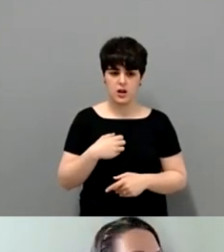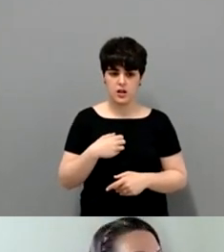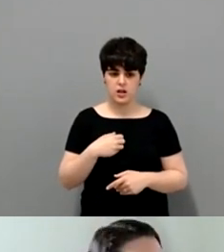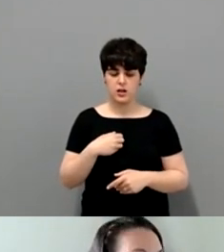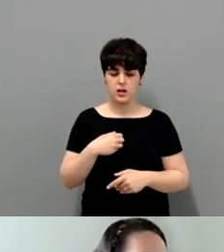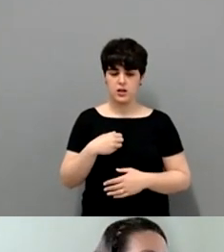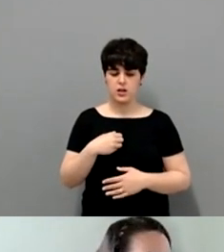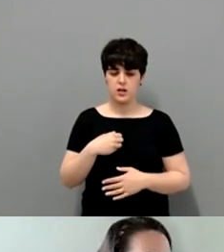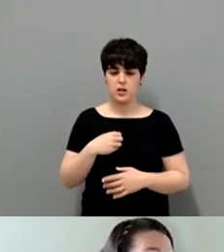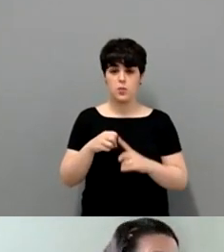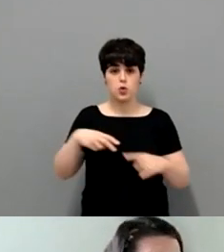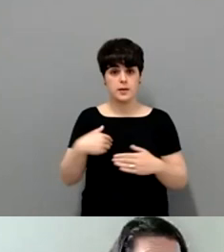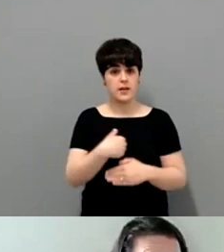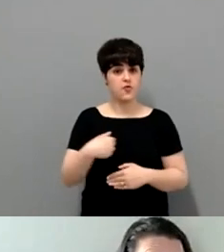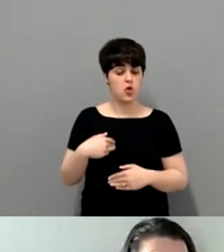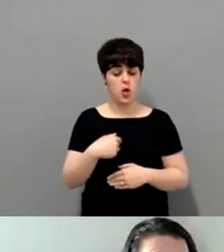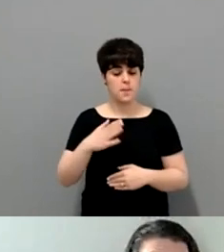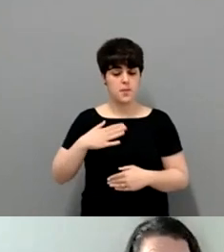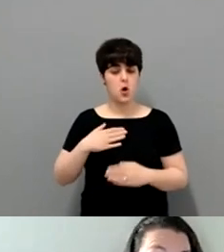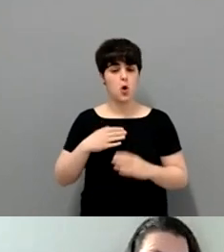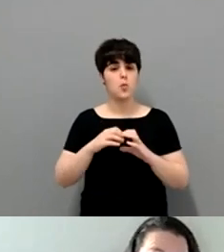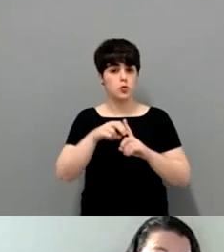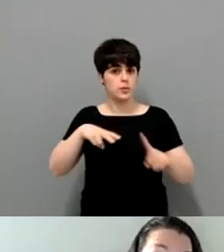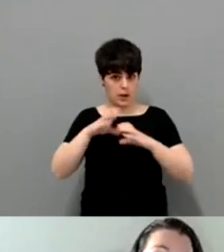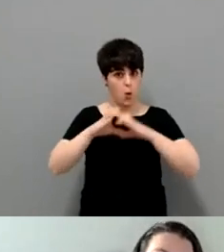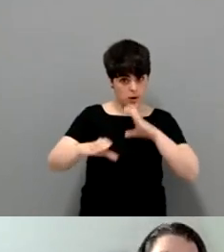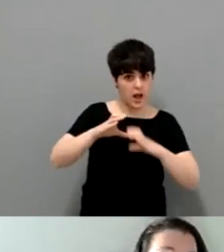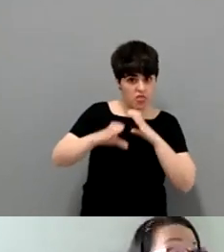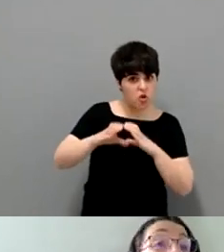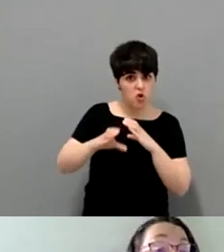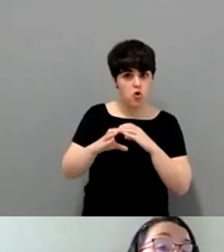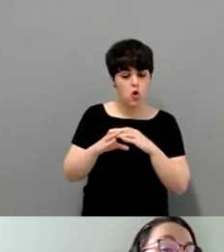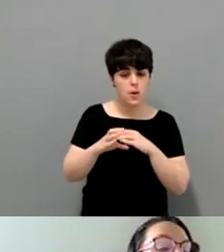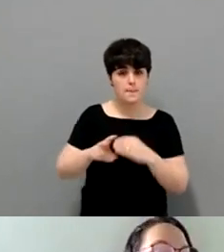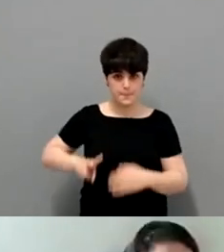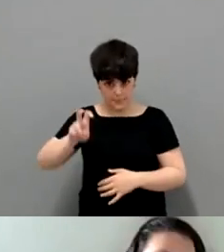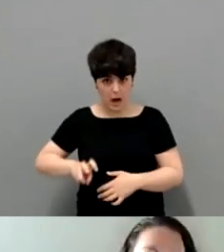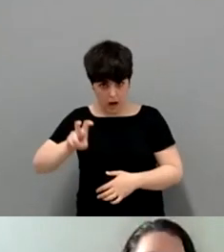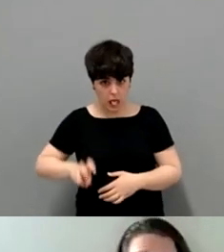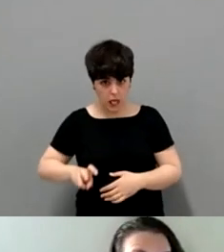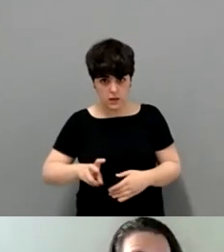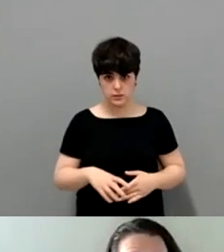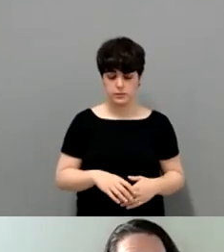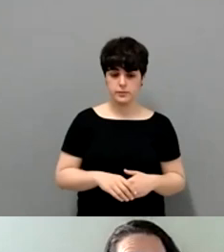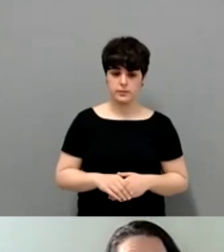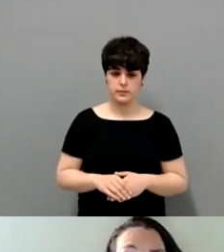comunicativamente. En mi caso, comunicativamente válida.